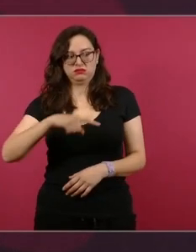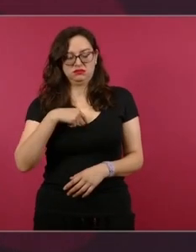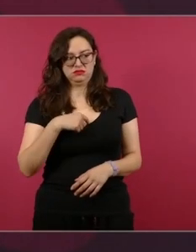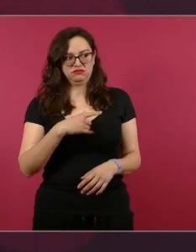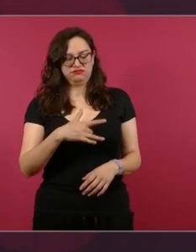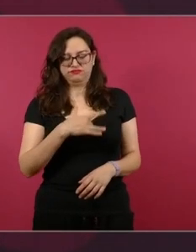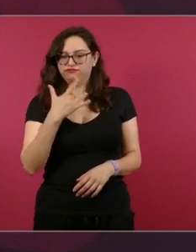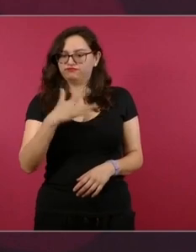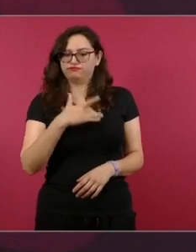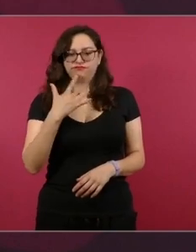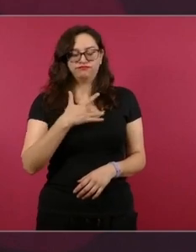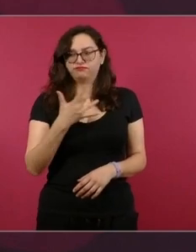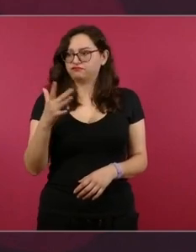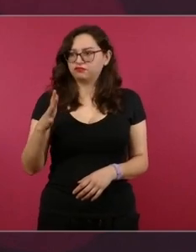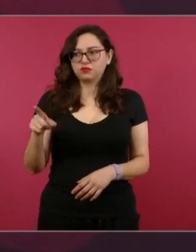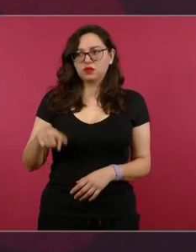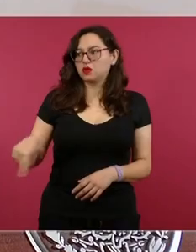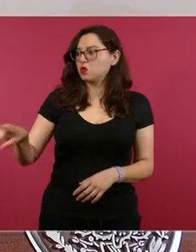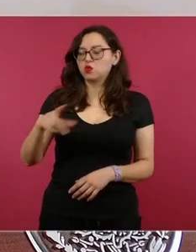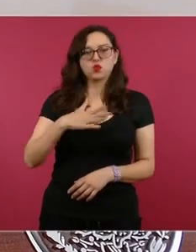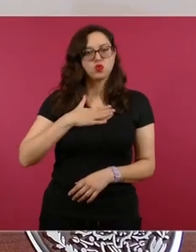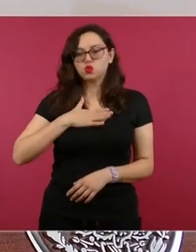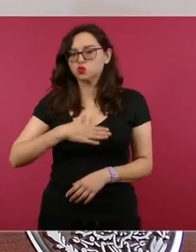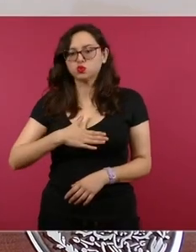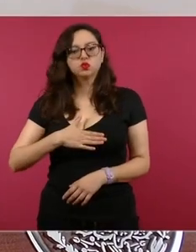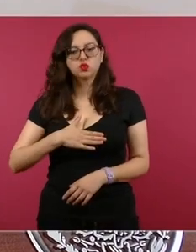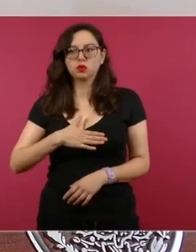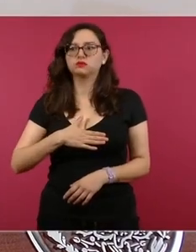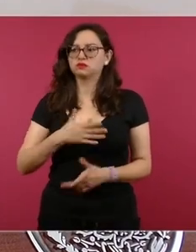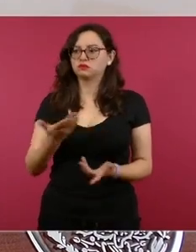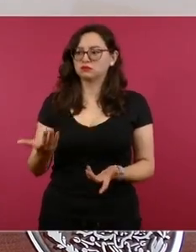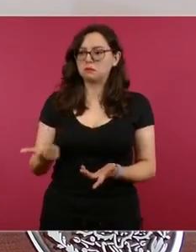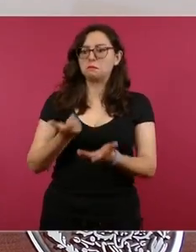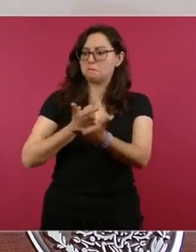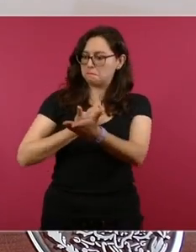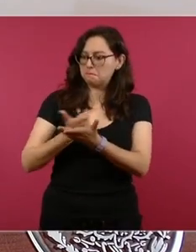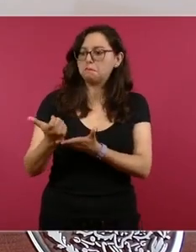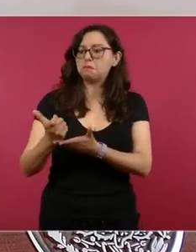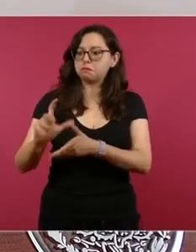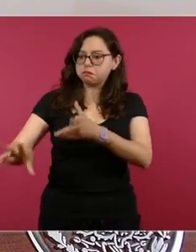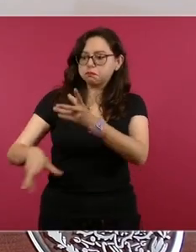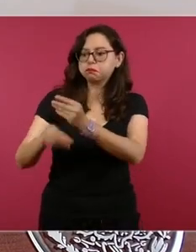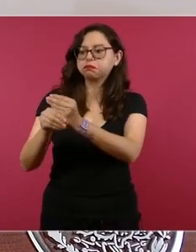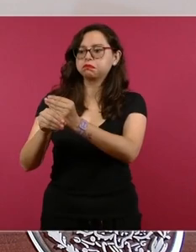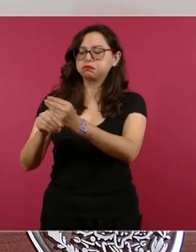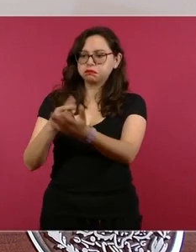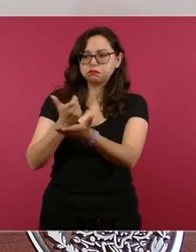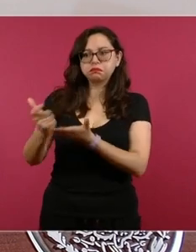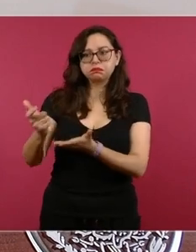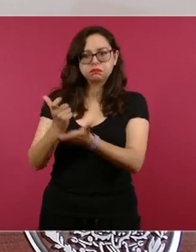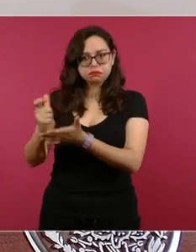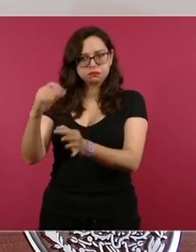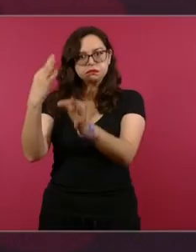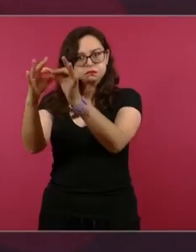de pensiones para el bienestar con el propósito de compensar a los trabajadores